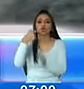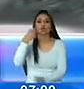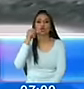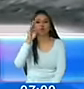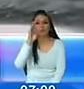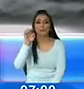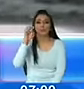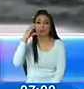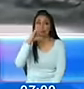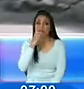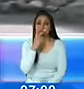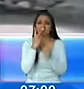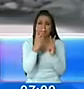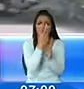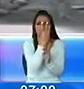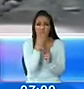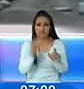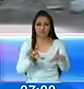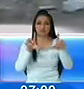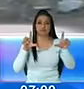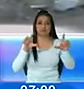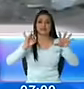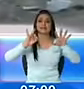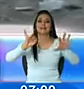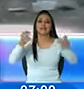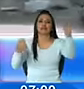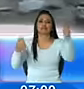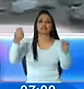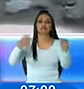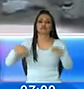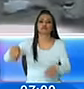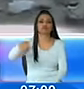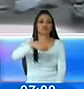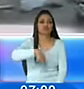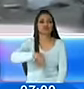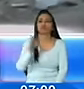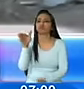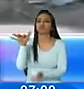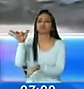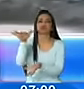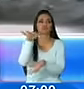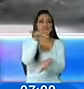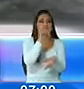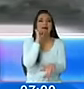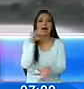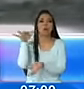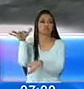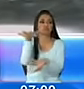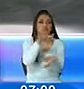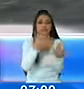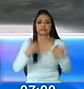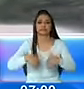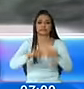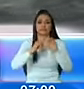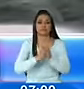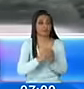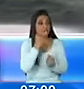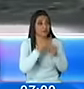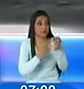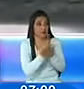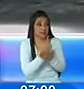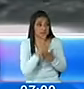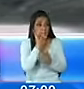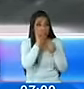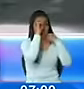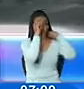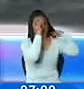www.aguaquito.gov.es, y 7 tanqueros van a estar circulando por la ciudad en la parte donde está la suspensión de agua. Durante este fin de semana, para